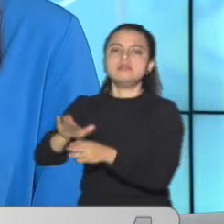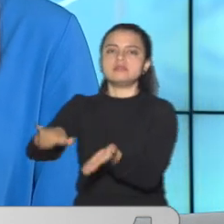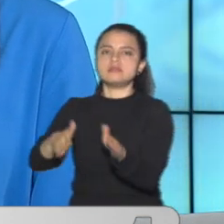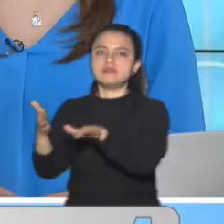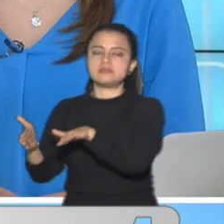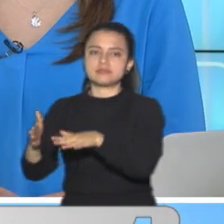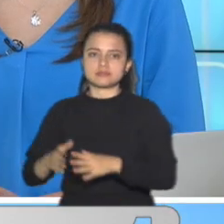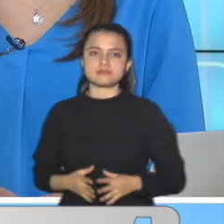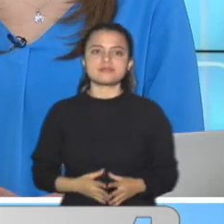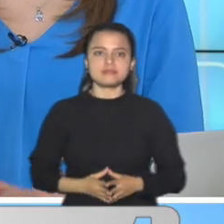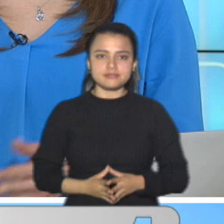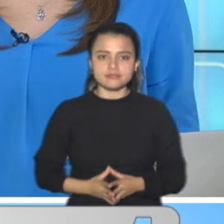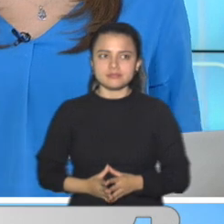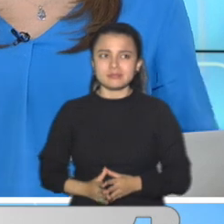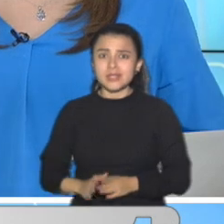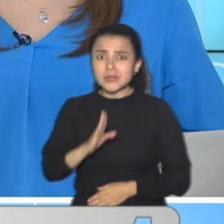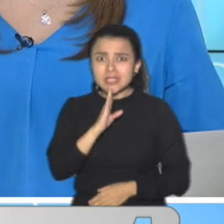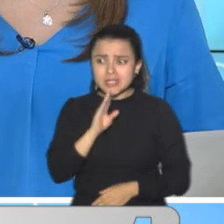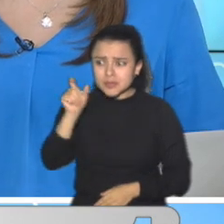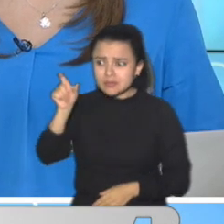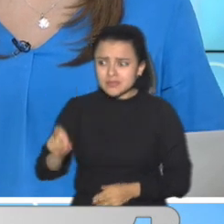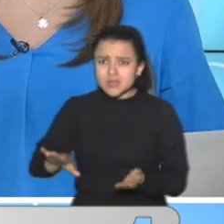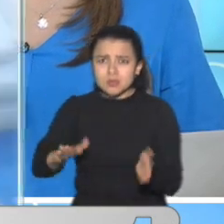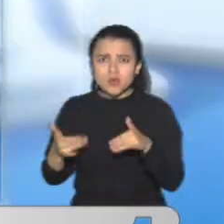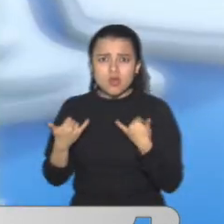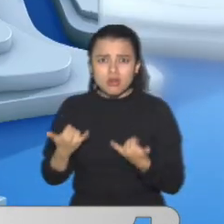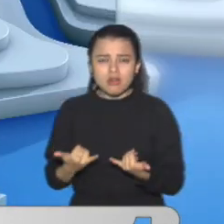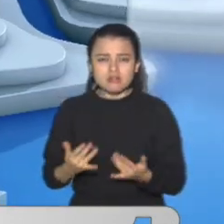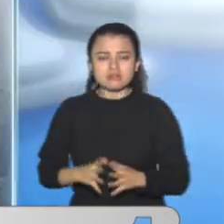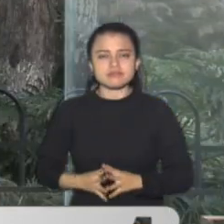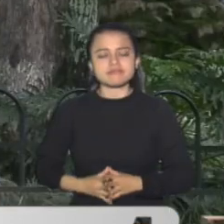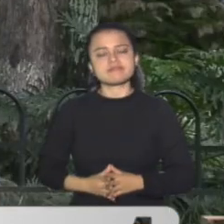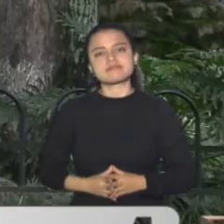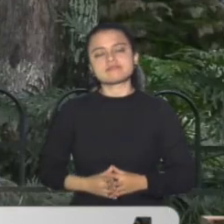junio se vacía bedoya quien es el fallecido buenas tardes